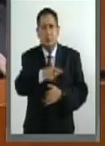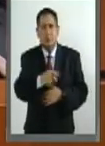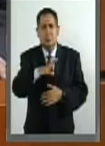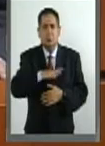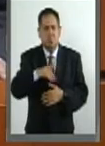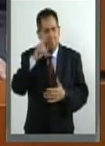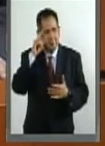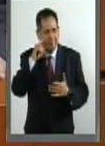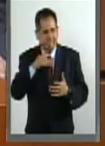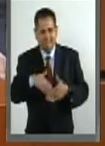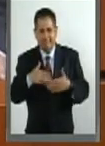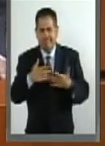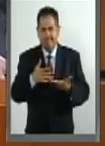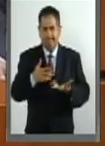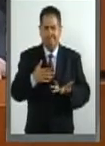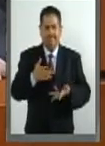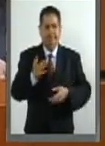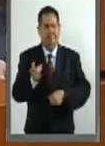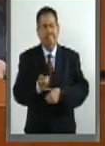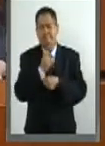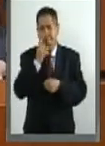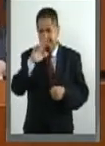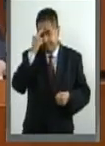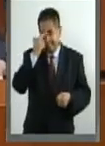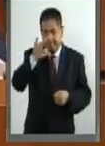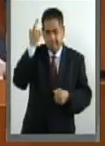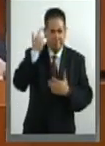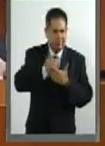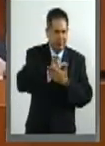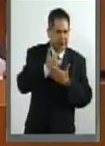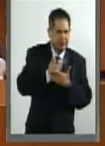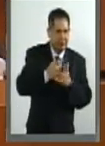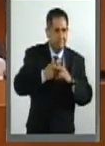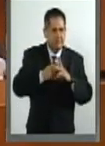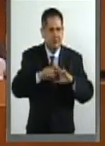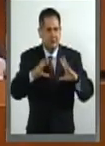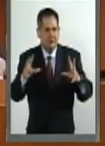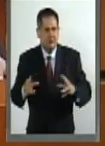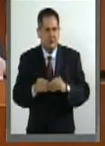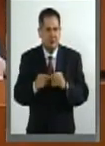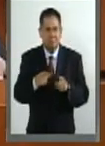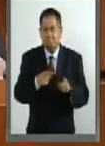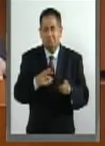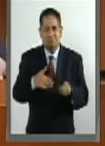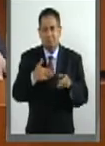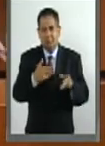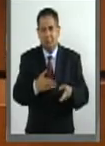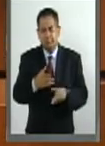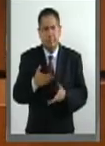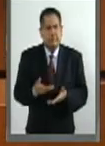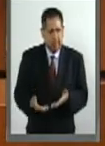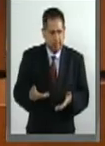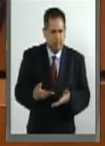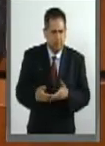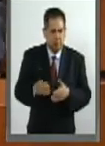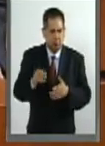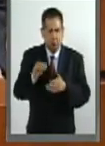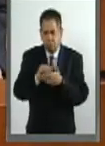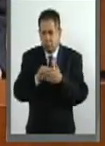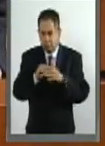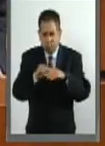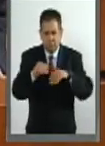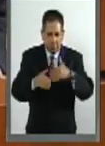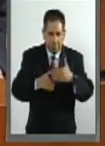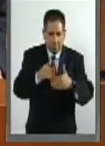e incluso las estadísticas poblacionales perdían esa credibilidad. Hoy todavía todos ustedes van